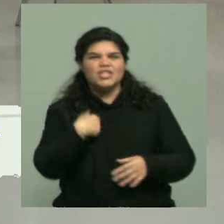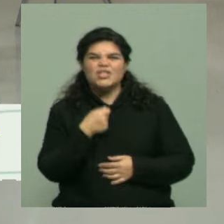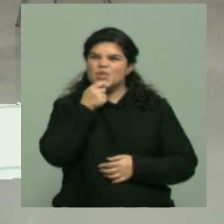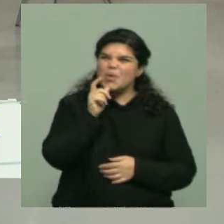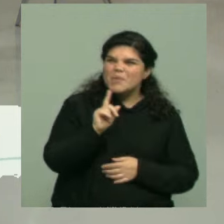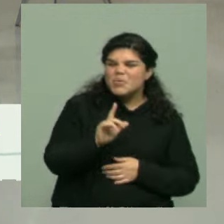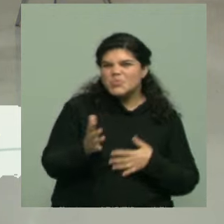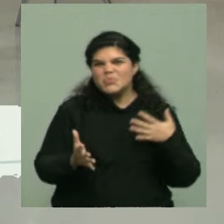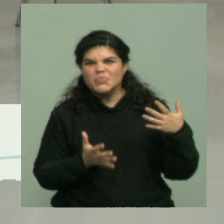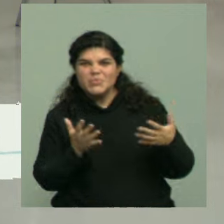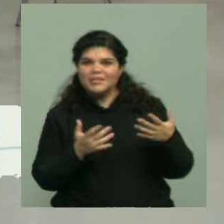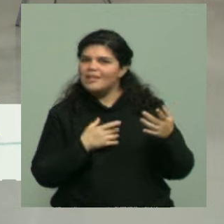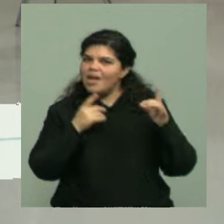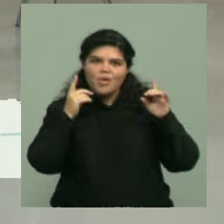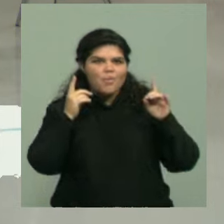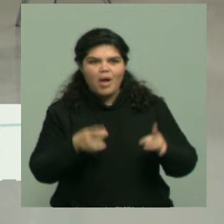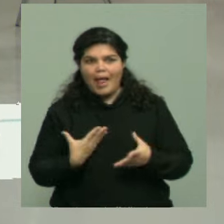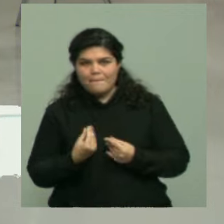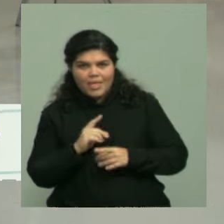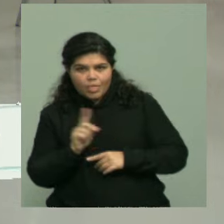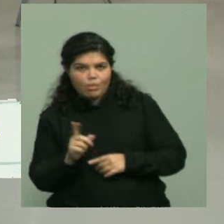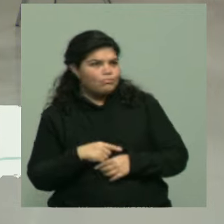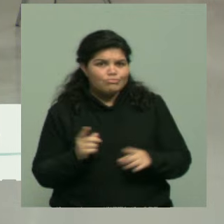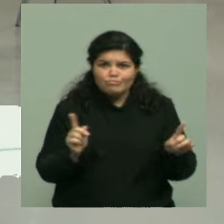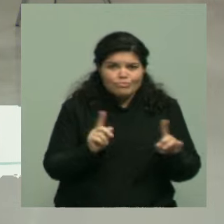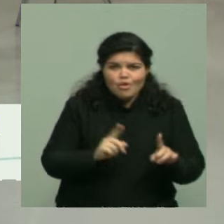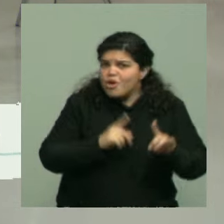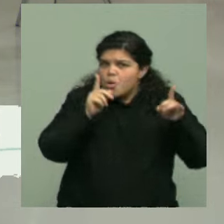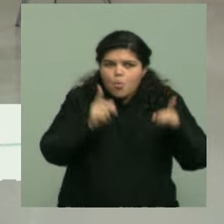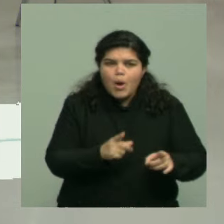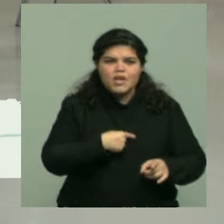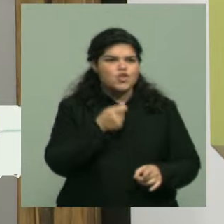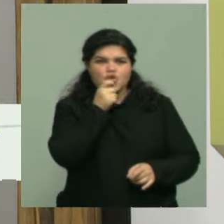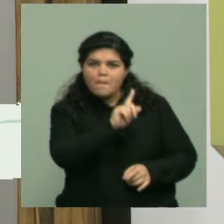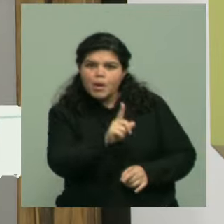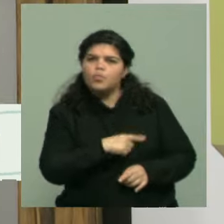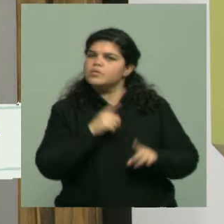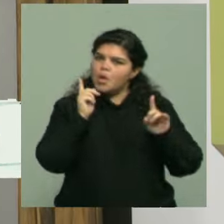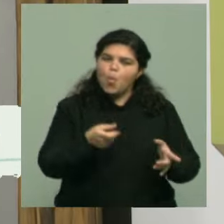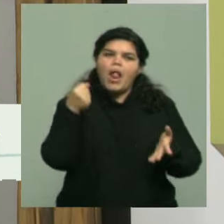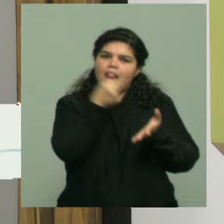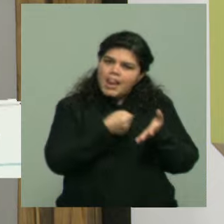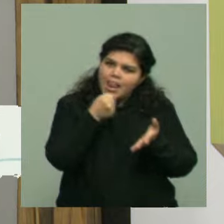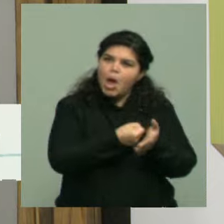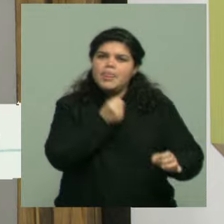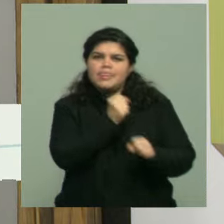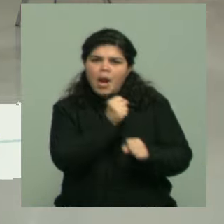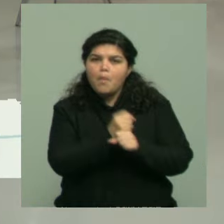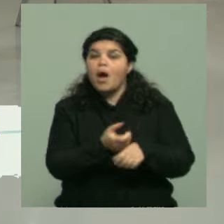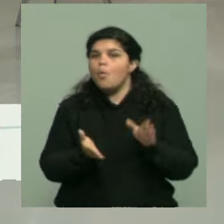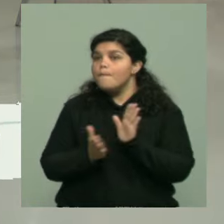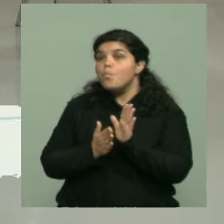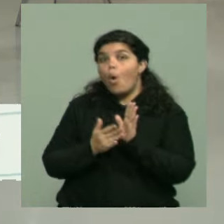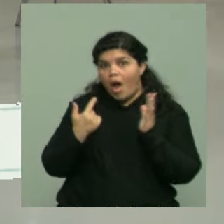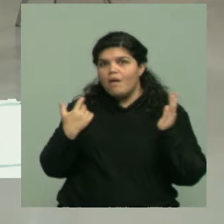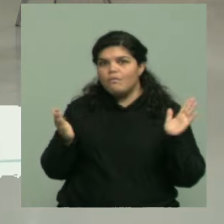tanto, digamos. No, y no me guste tanto, pero lo hago igual. Uh-huh. Lo intento, lo trabajo. Lo pruebo. Uh-huh. Y ellos